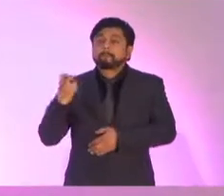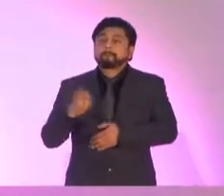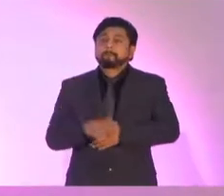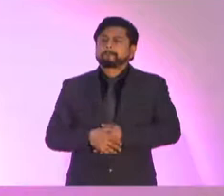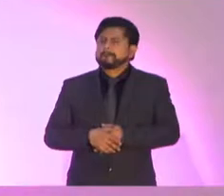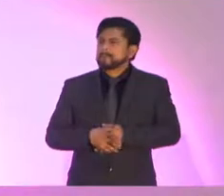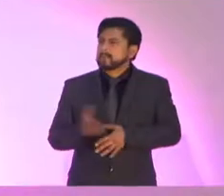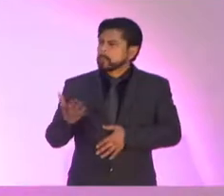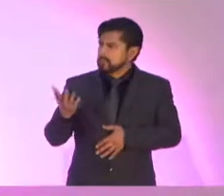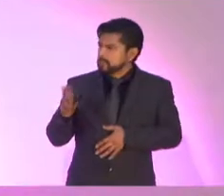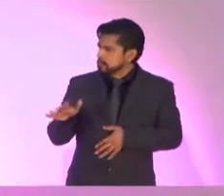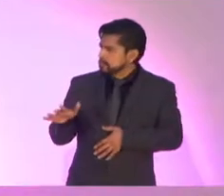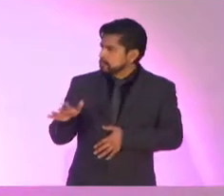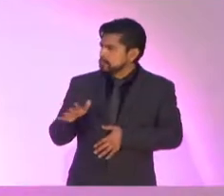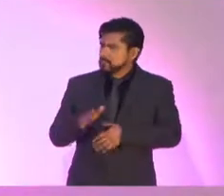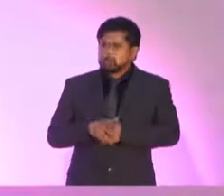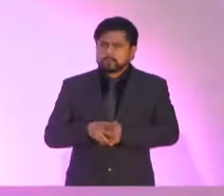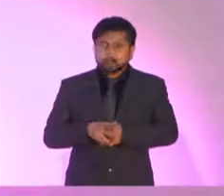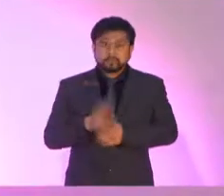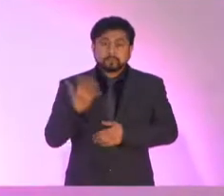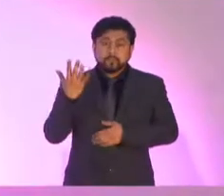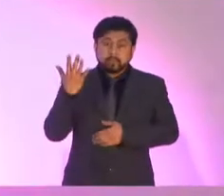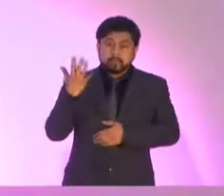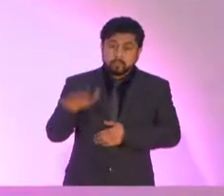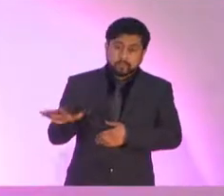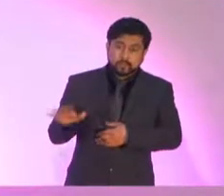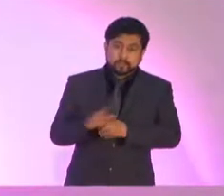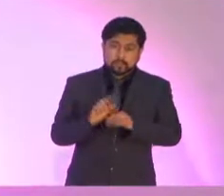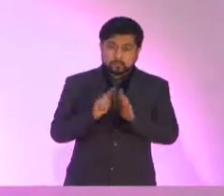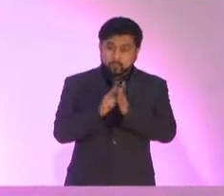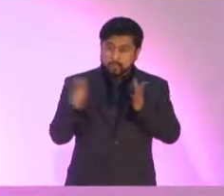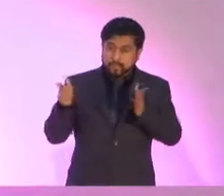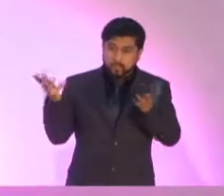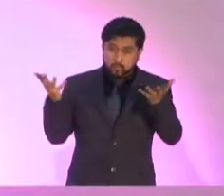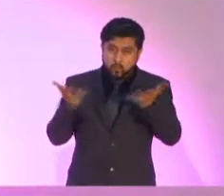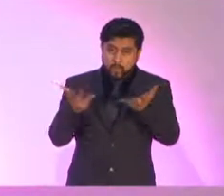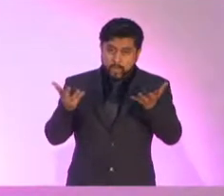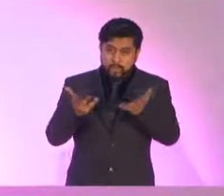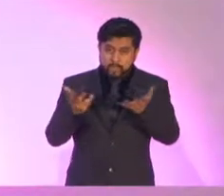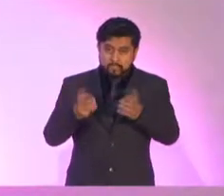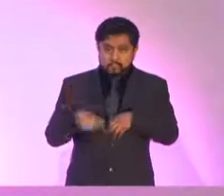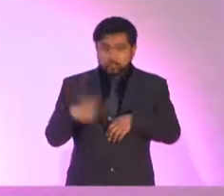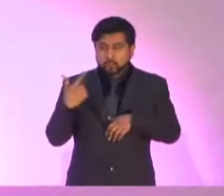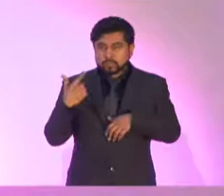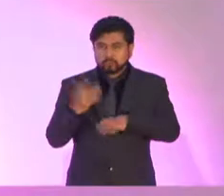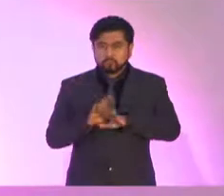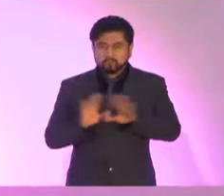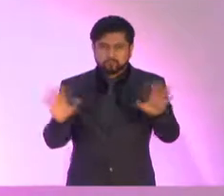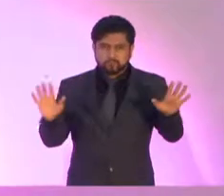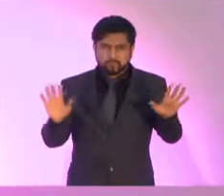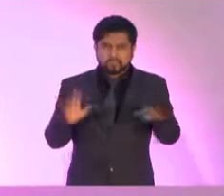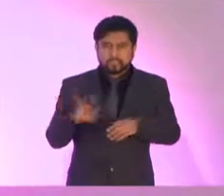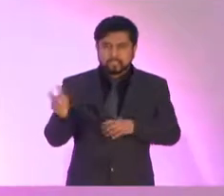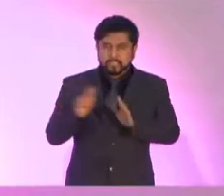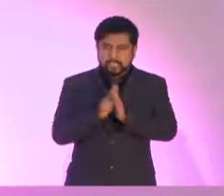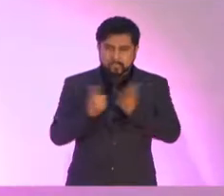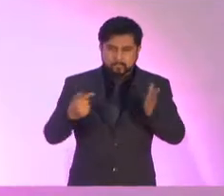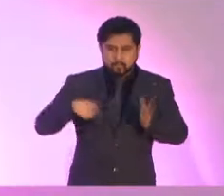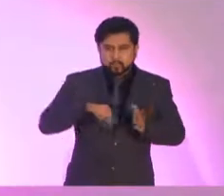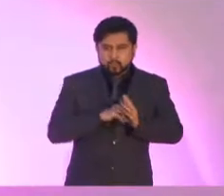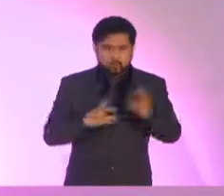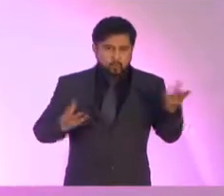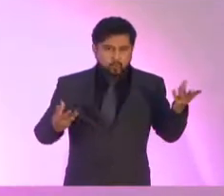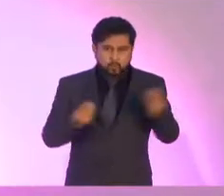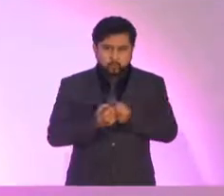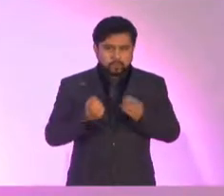décimo, el décimo libro que está doceavo. Libro que estamos editando